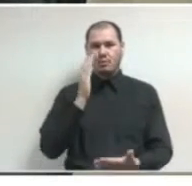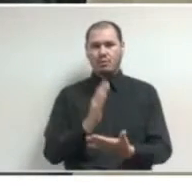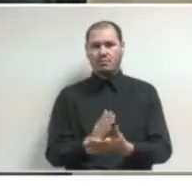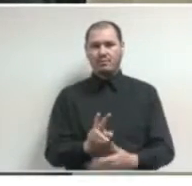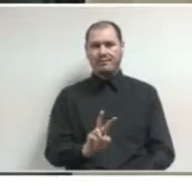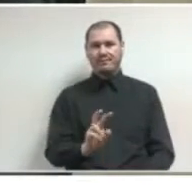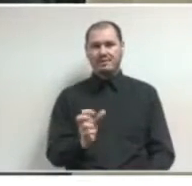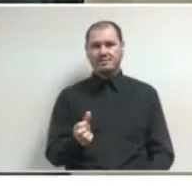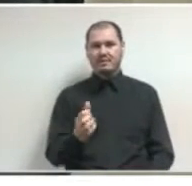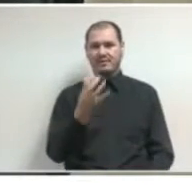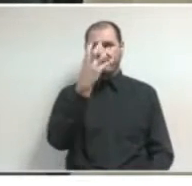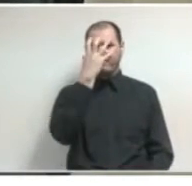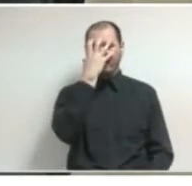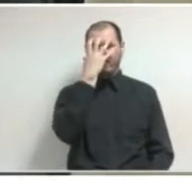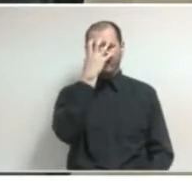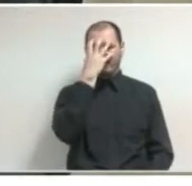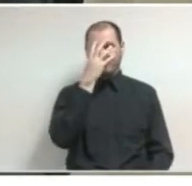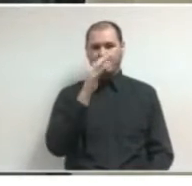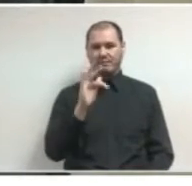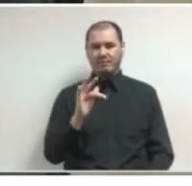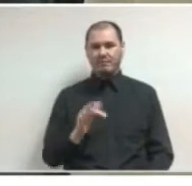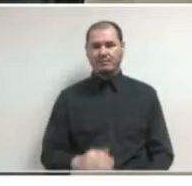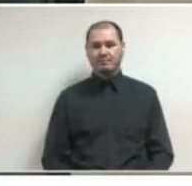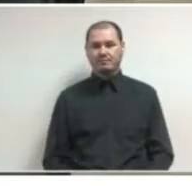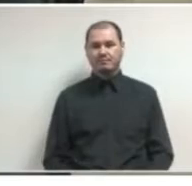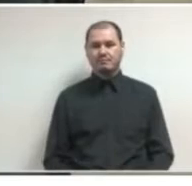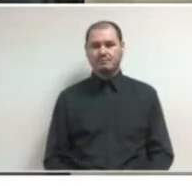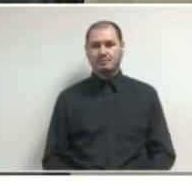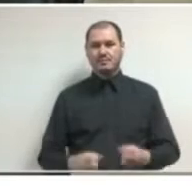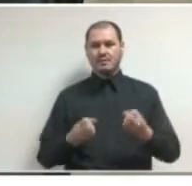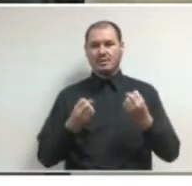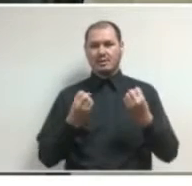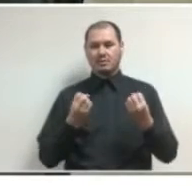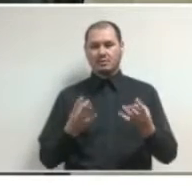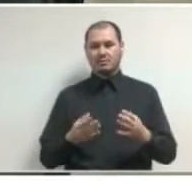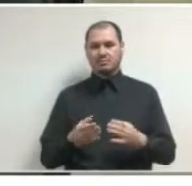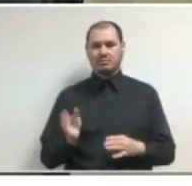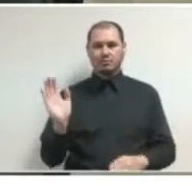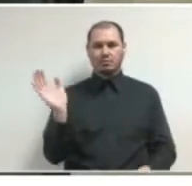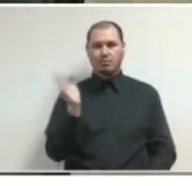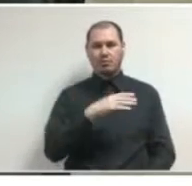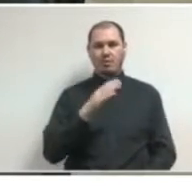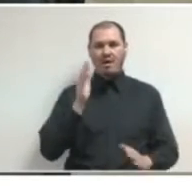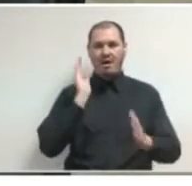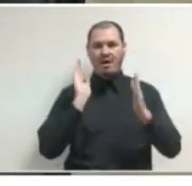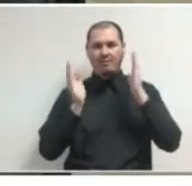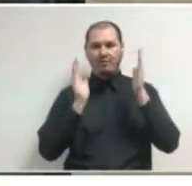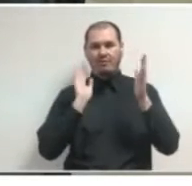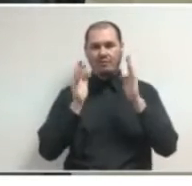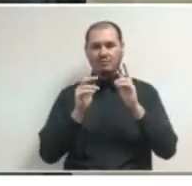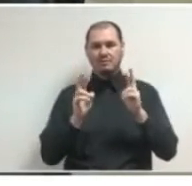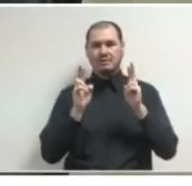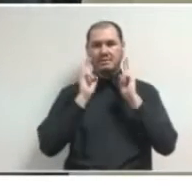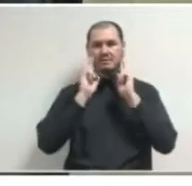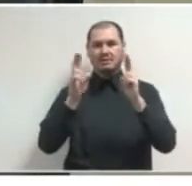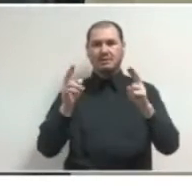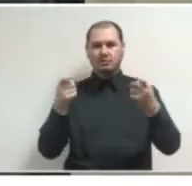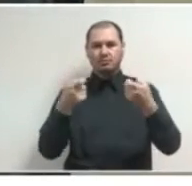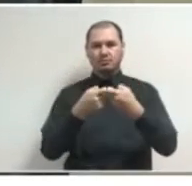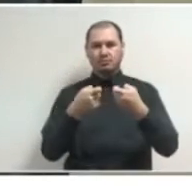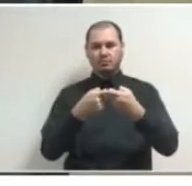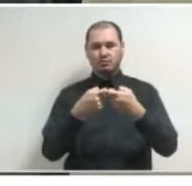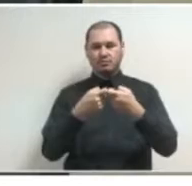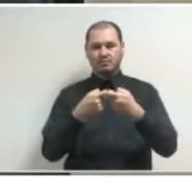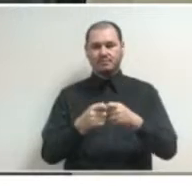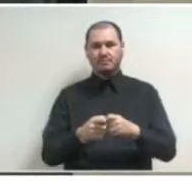presidencia, 26 de febrero, Naisha. Por lo tanto, desde ya, para que los abogados. Pensaron mi abogado, fuera Doña Bosaco, y más en Guayna, de